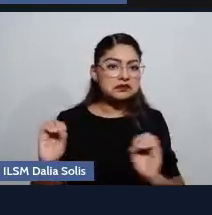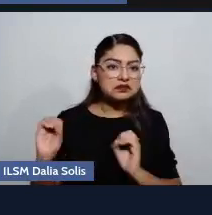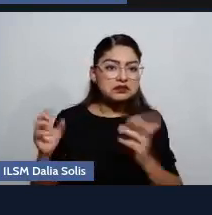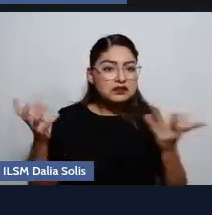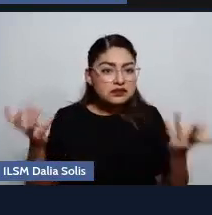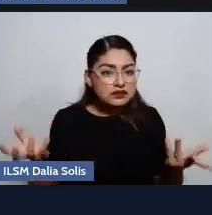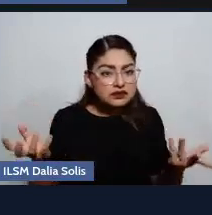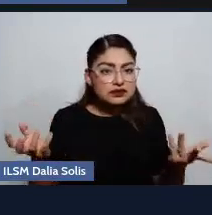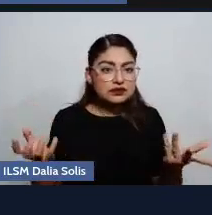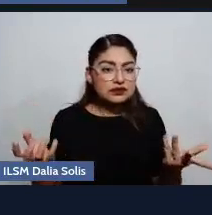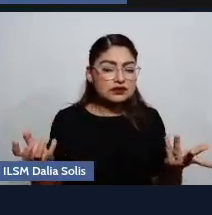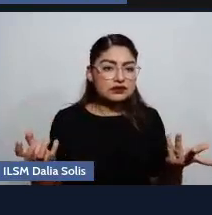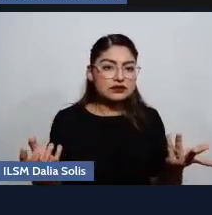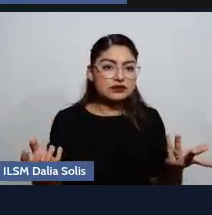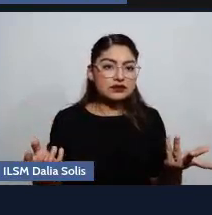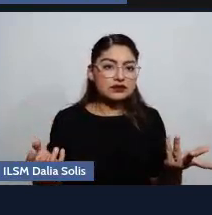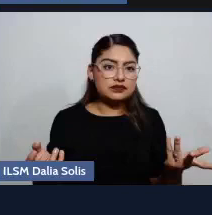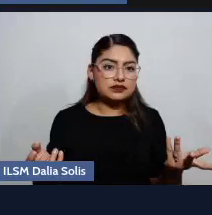entonces eso